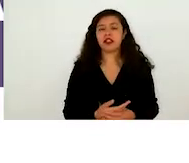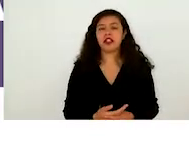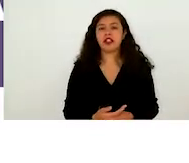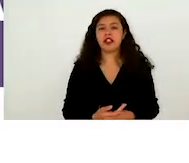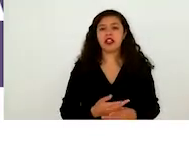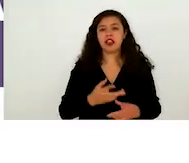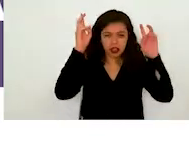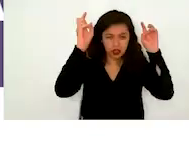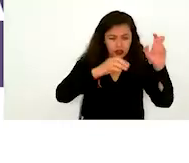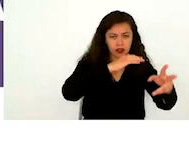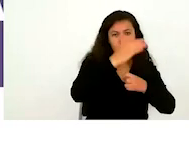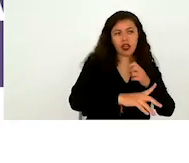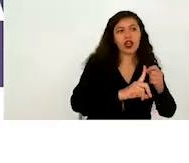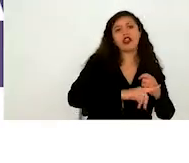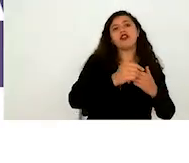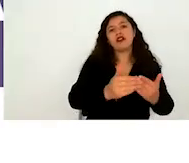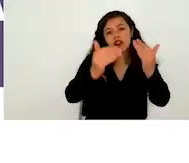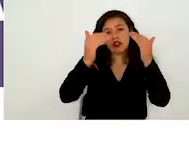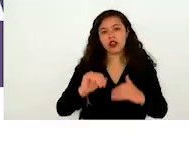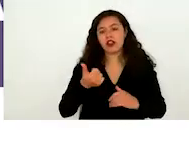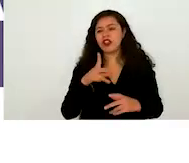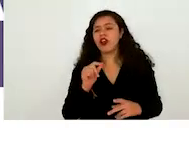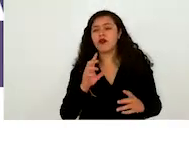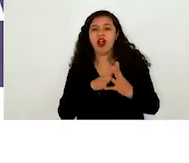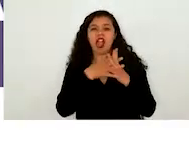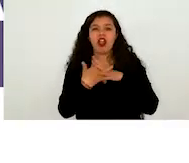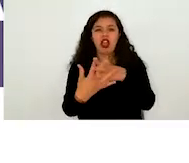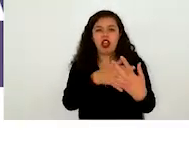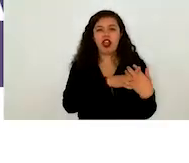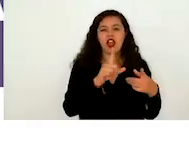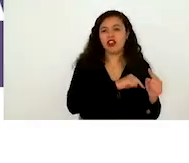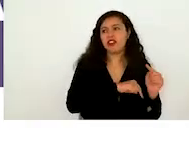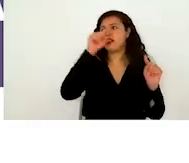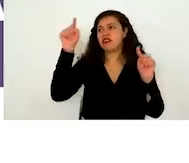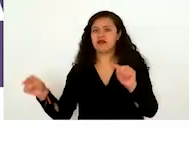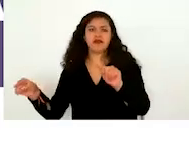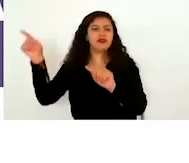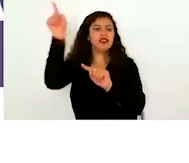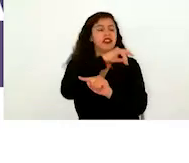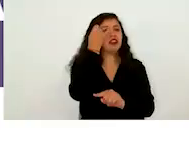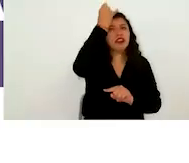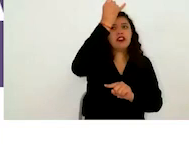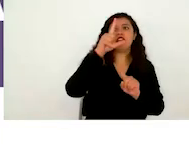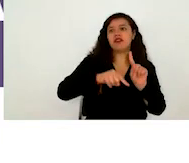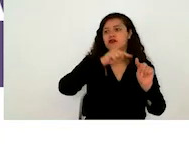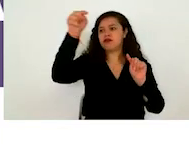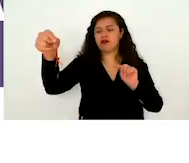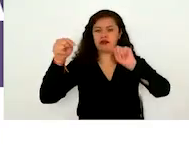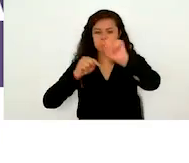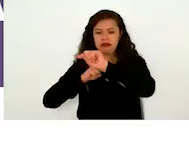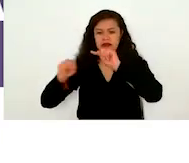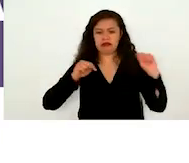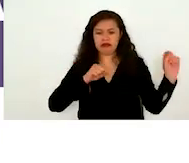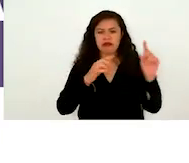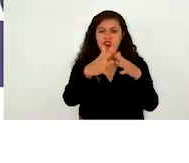y después siguieron con este y entonces regresan al primero pero entonces ya se les ocurrió otro vuelve y vuelven a realizar